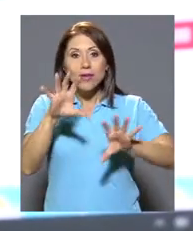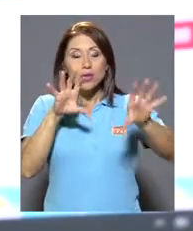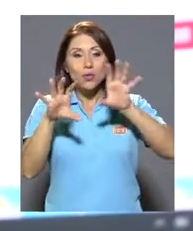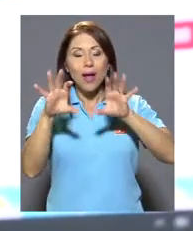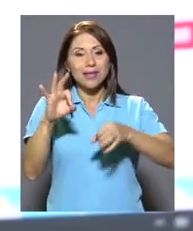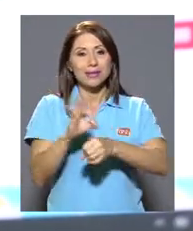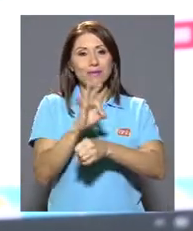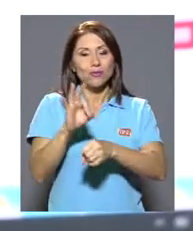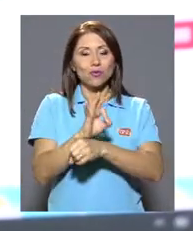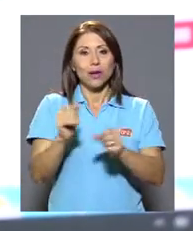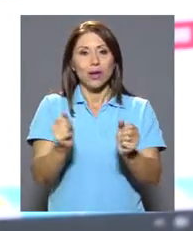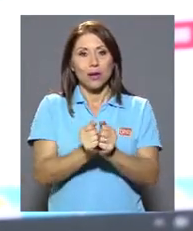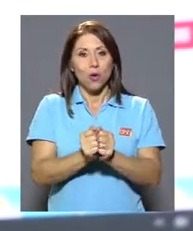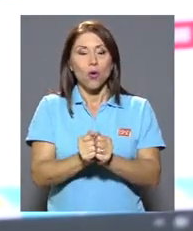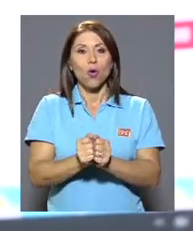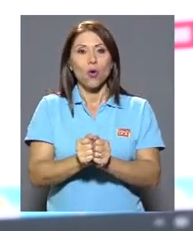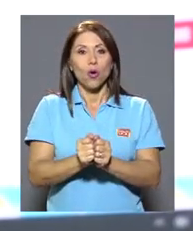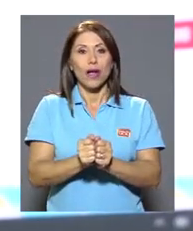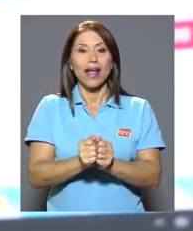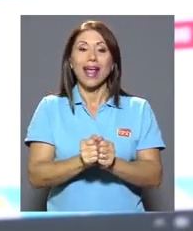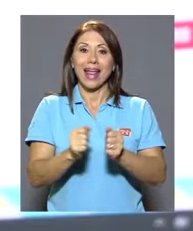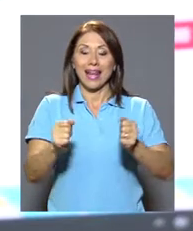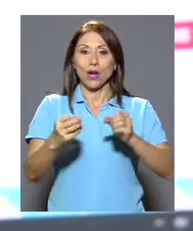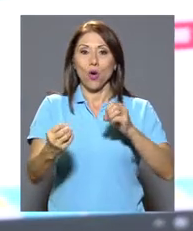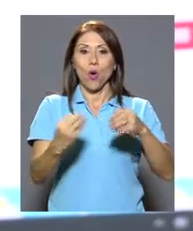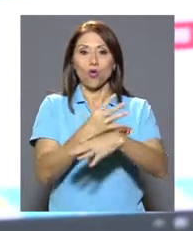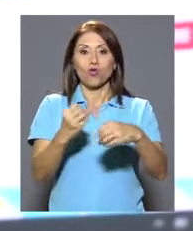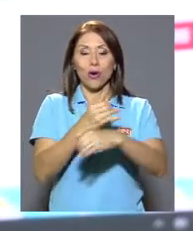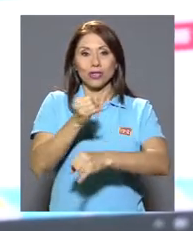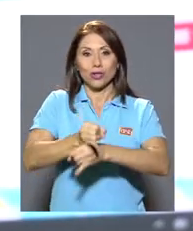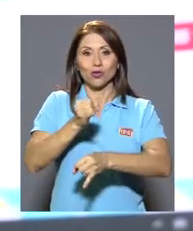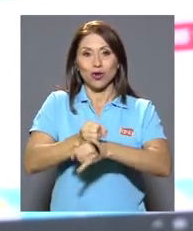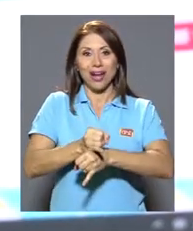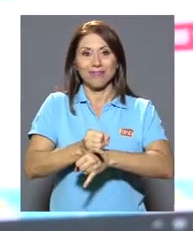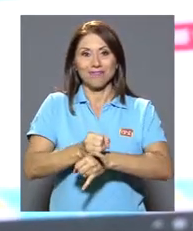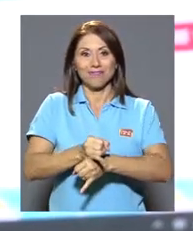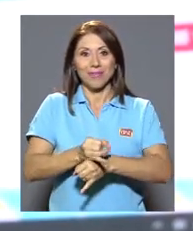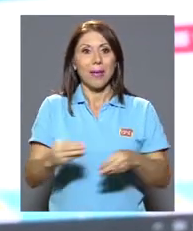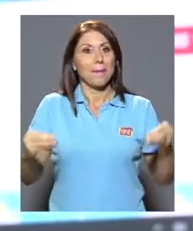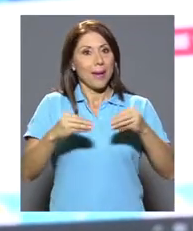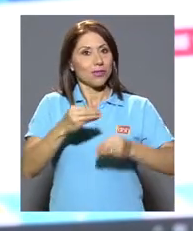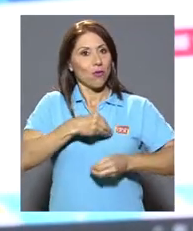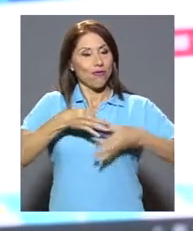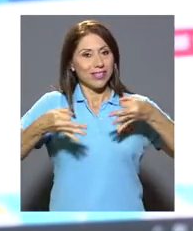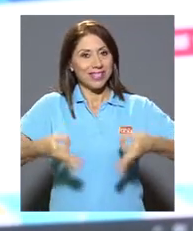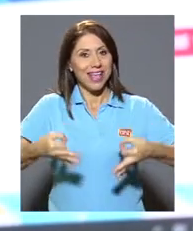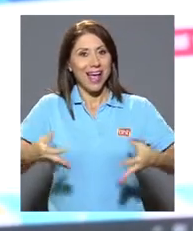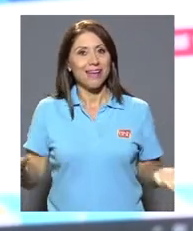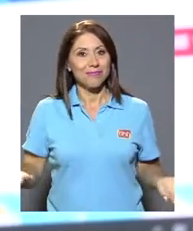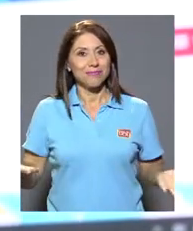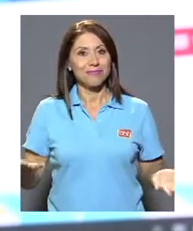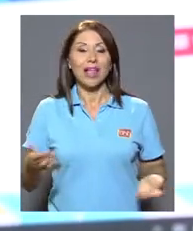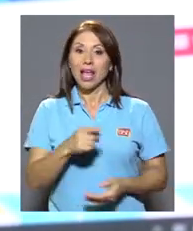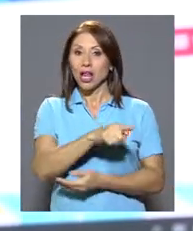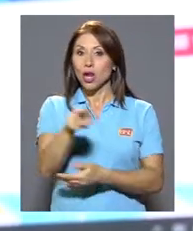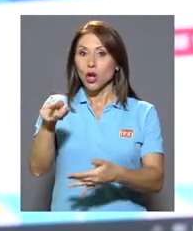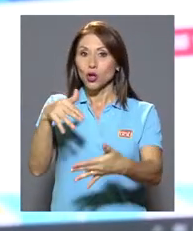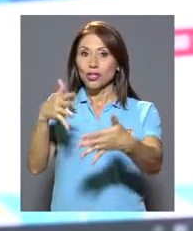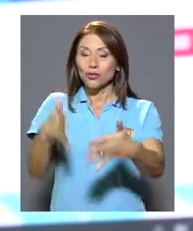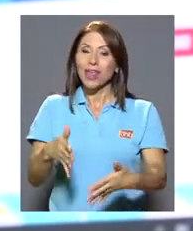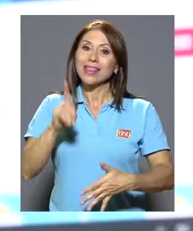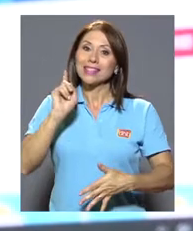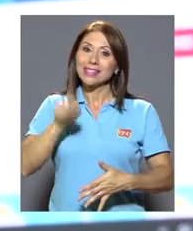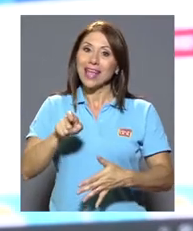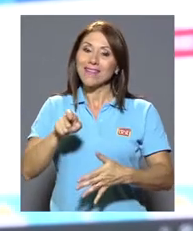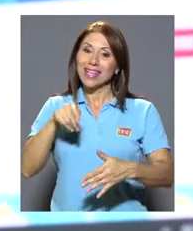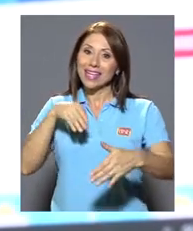funciona con el correo institucional, ¿verdad? Que lo que le da, por supuesto, mayor oficialidad. Entonces los estudiantes tienen que